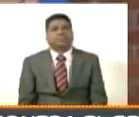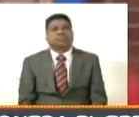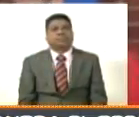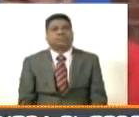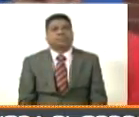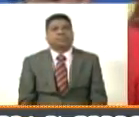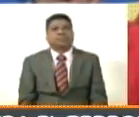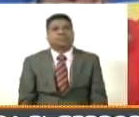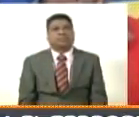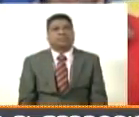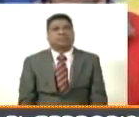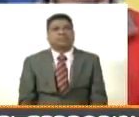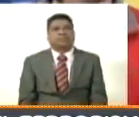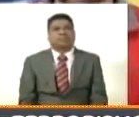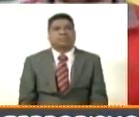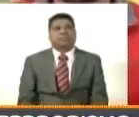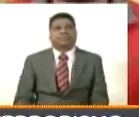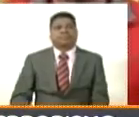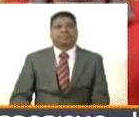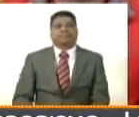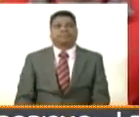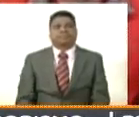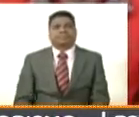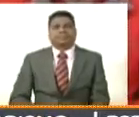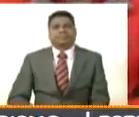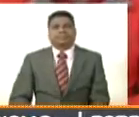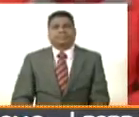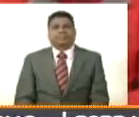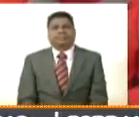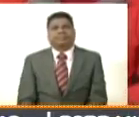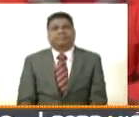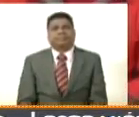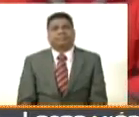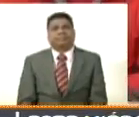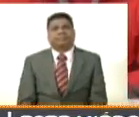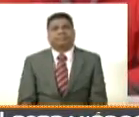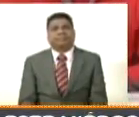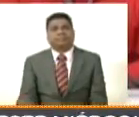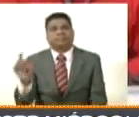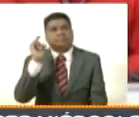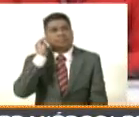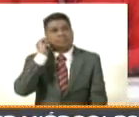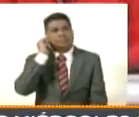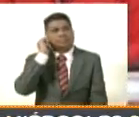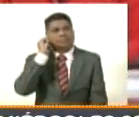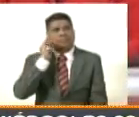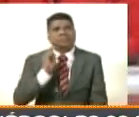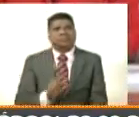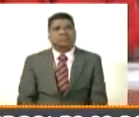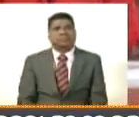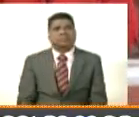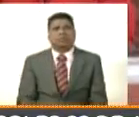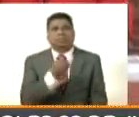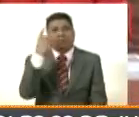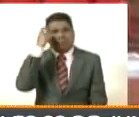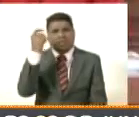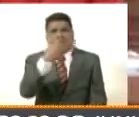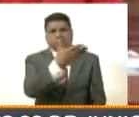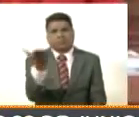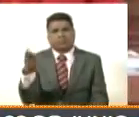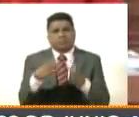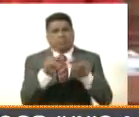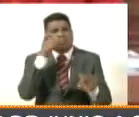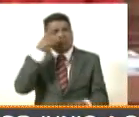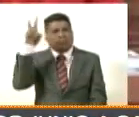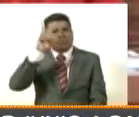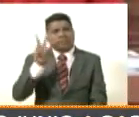Venezuela. Quisiéramos el día de hoy una visita a las valoraciones correspondientes con nuestros equipos técnicos, hacer un